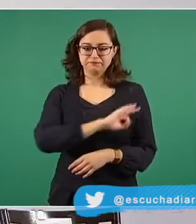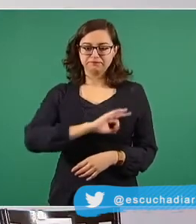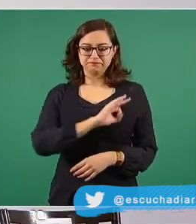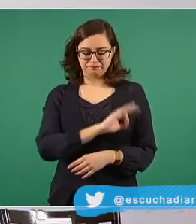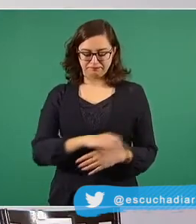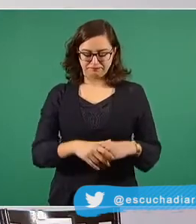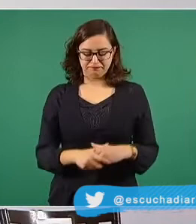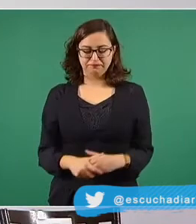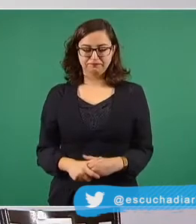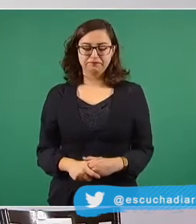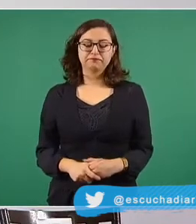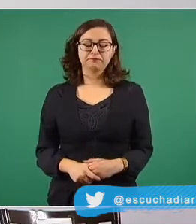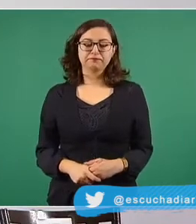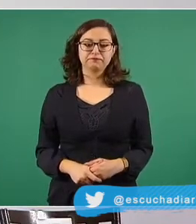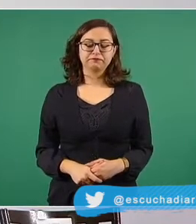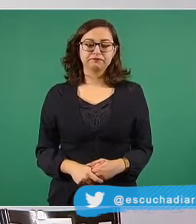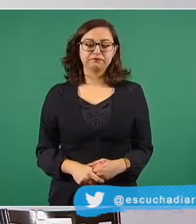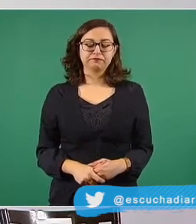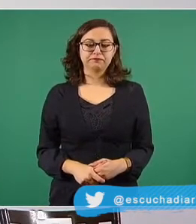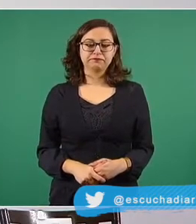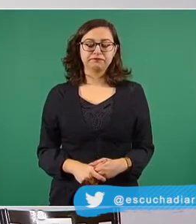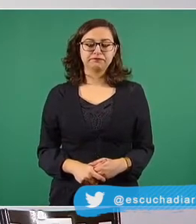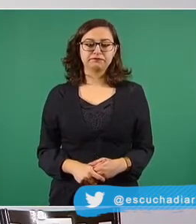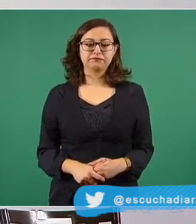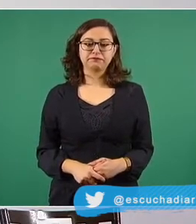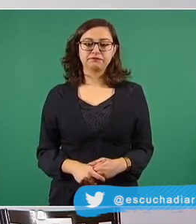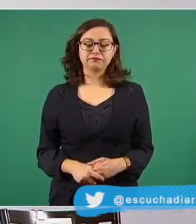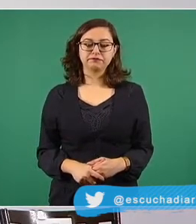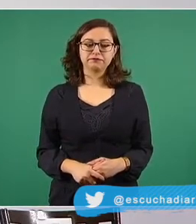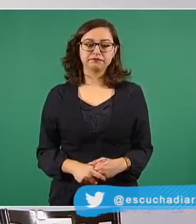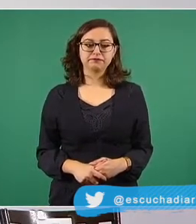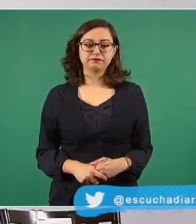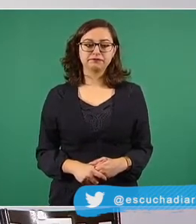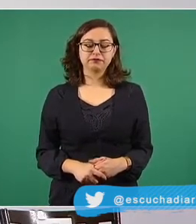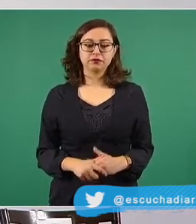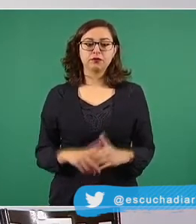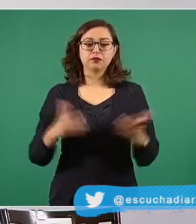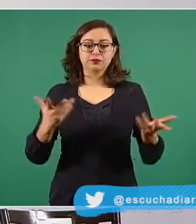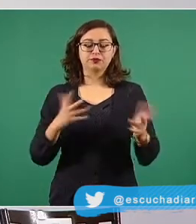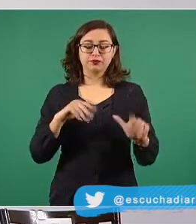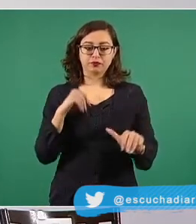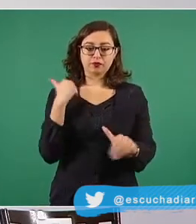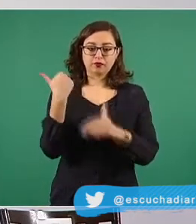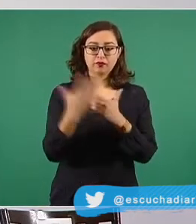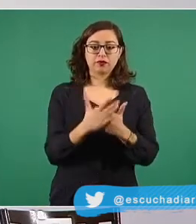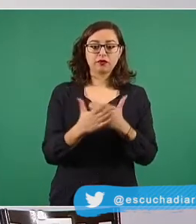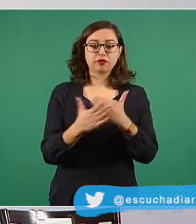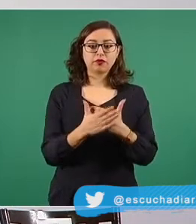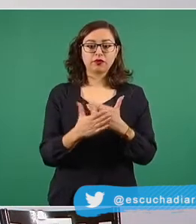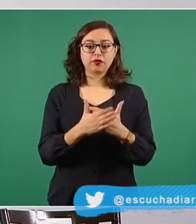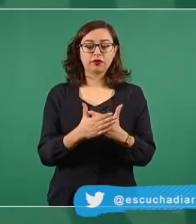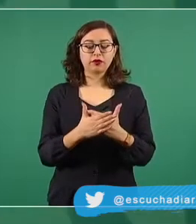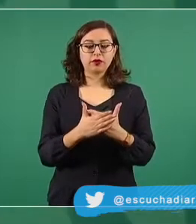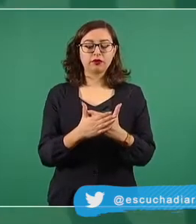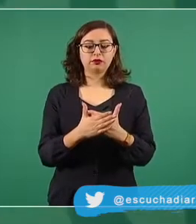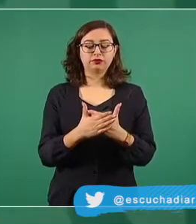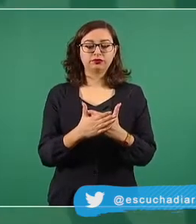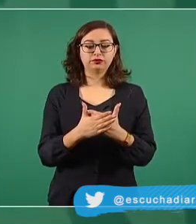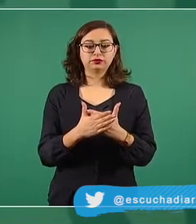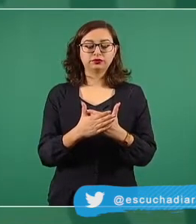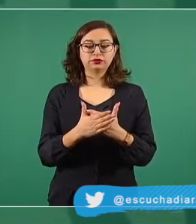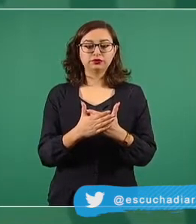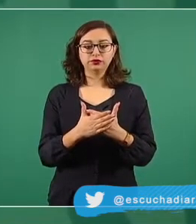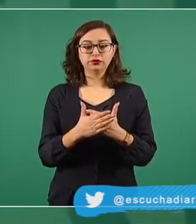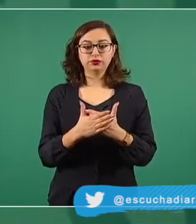Finalmente, el presidente menciona que los grupos de autodefensas en Chiapas se trata de una lucha entre facciones, entre grupos políticos